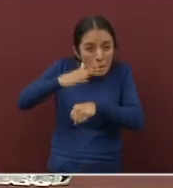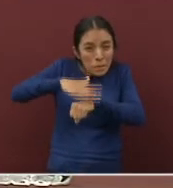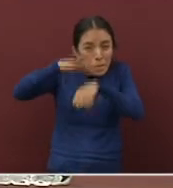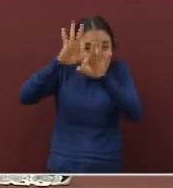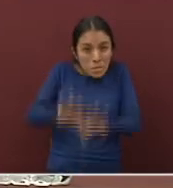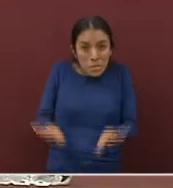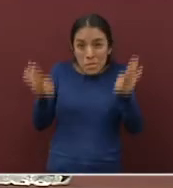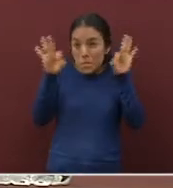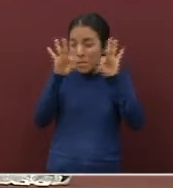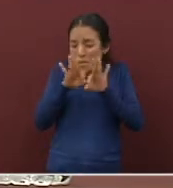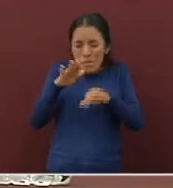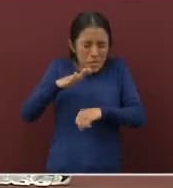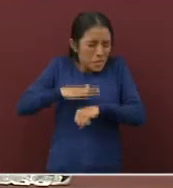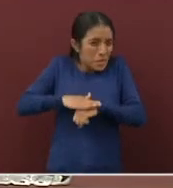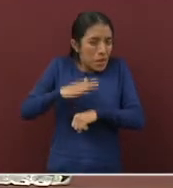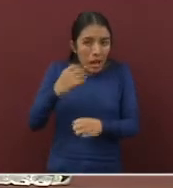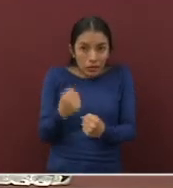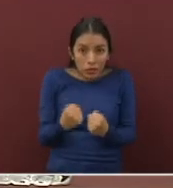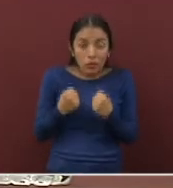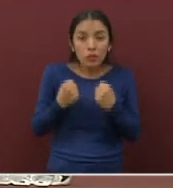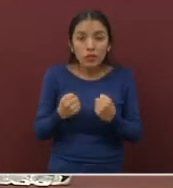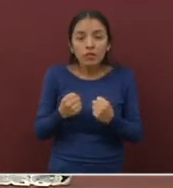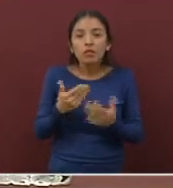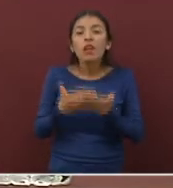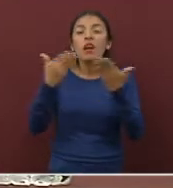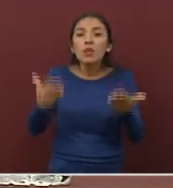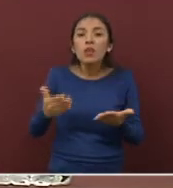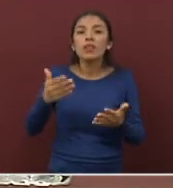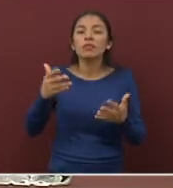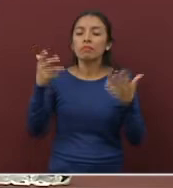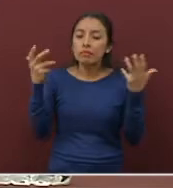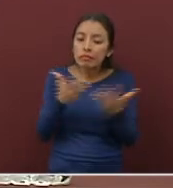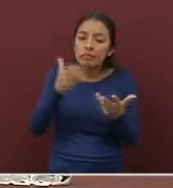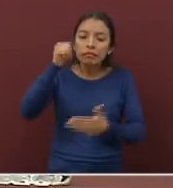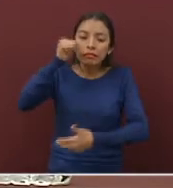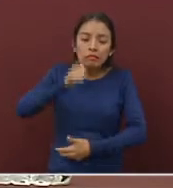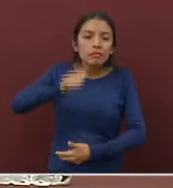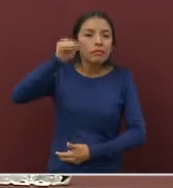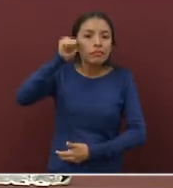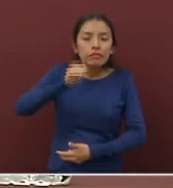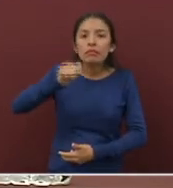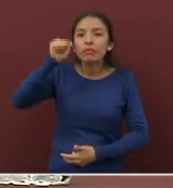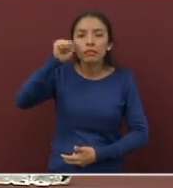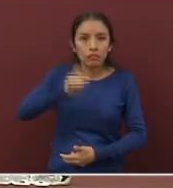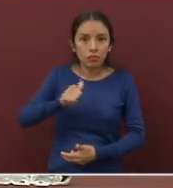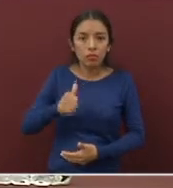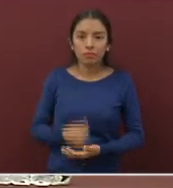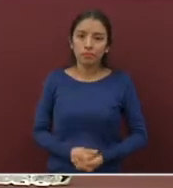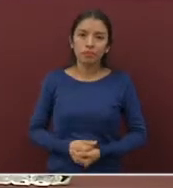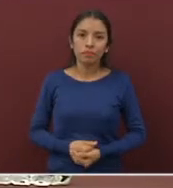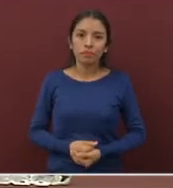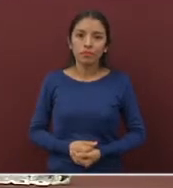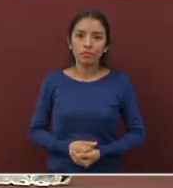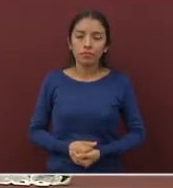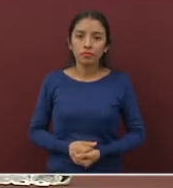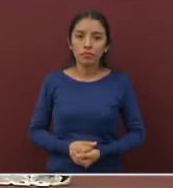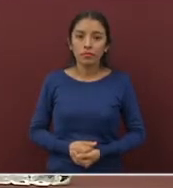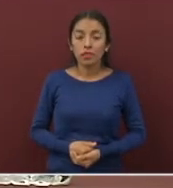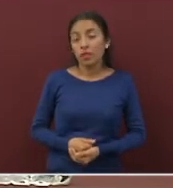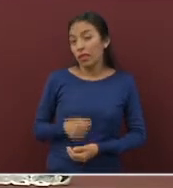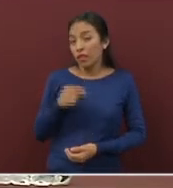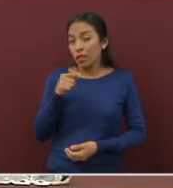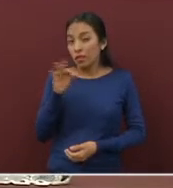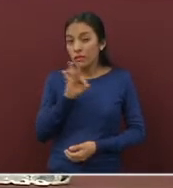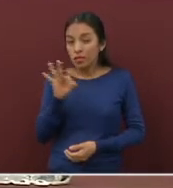estos deben hacerse de manera frecuente y correcta por digo motivo pero por ningún motivo deben dejar